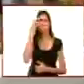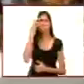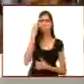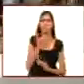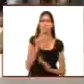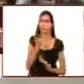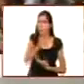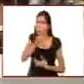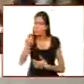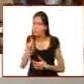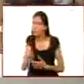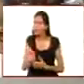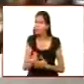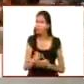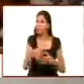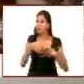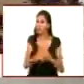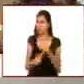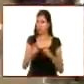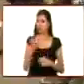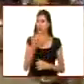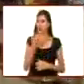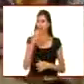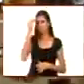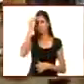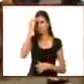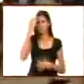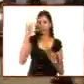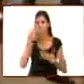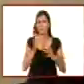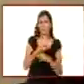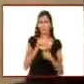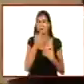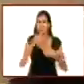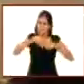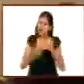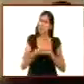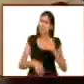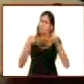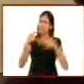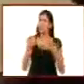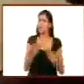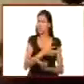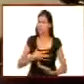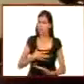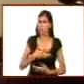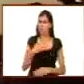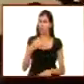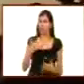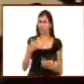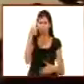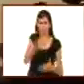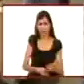gente está movilizando y está marchándose el día de hoy? Está movilizándose, pero viola nuestros derechos cuando quiere cercenar nuestra libertad de